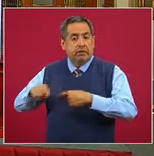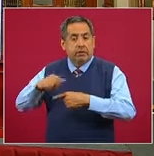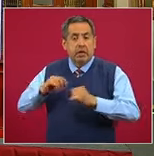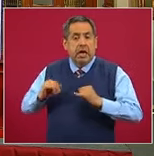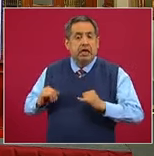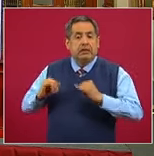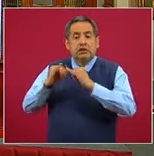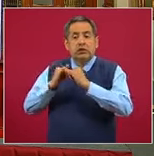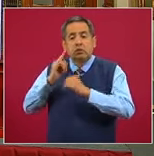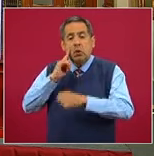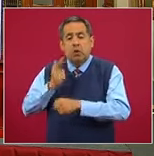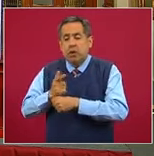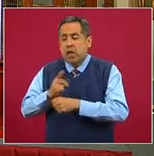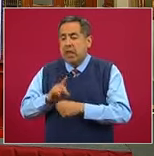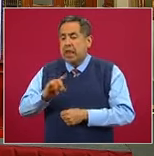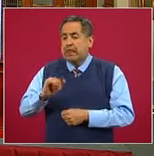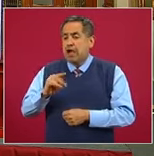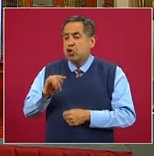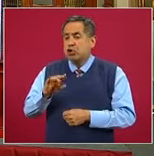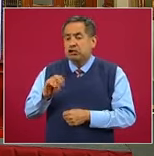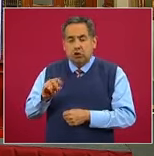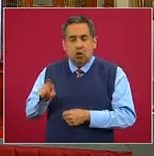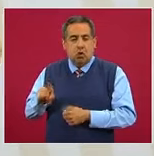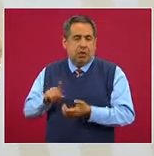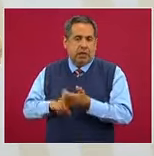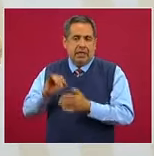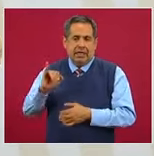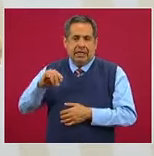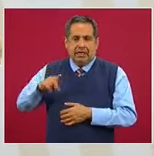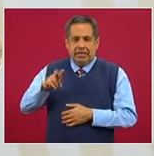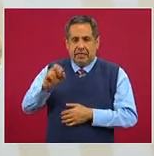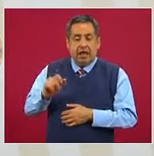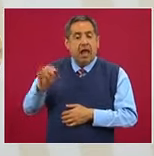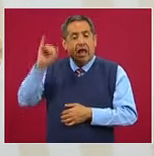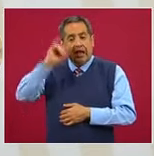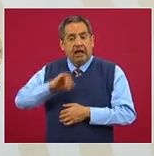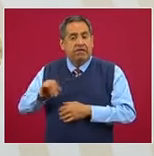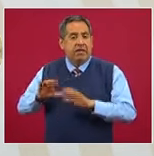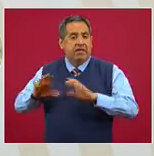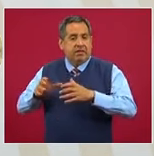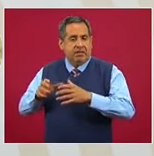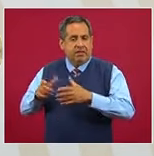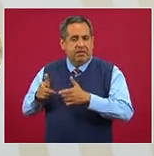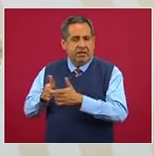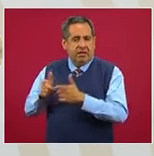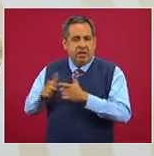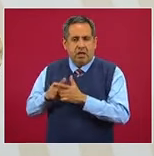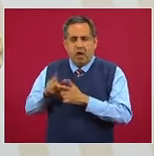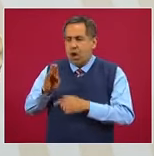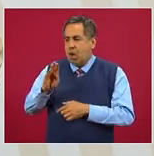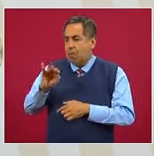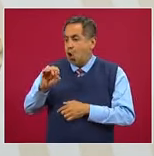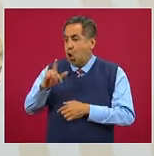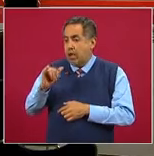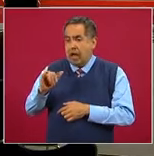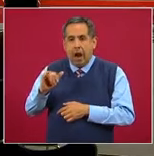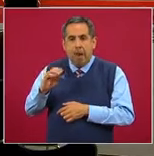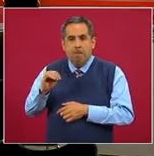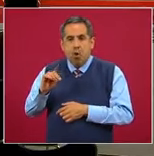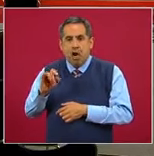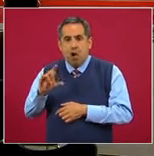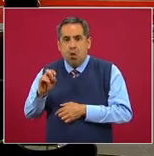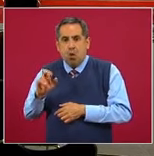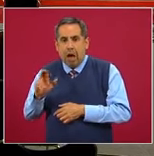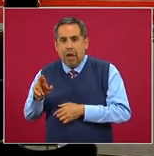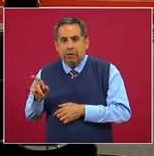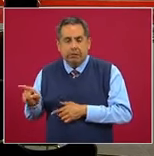de Diagnóstico y Referencia Epidemiológicos, INDRE, y es el jefe de departamento de Biología Molecular.